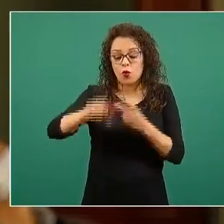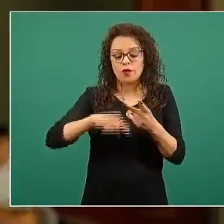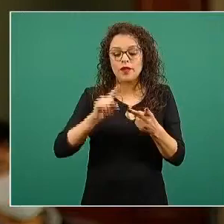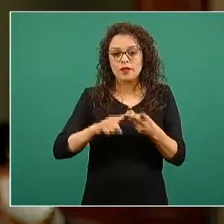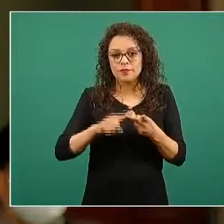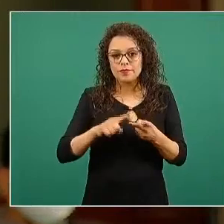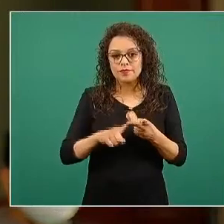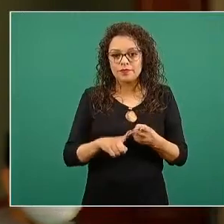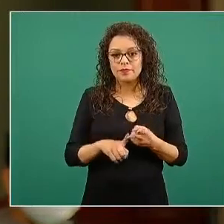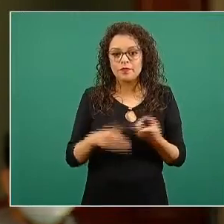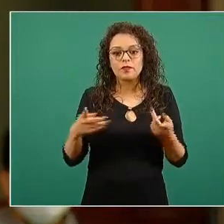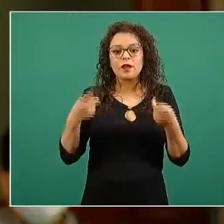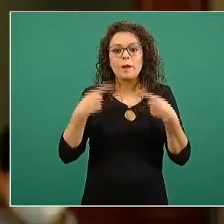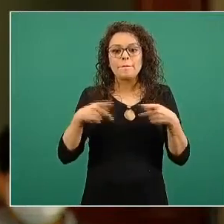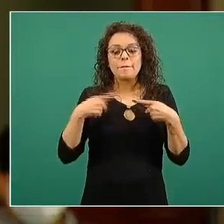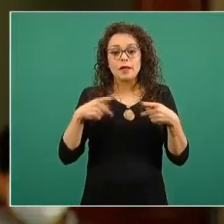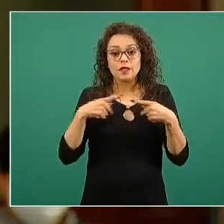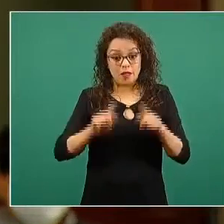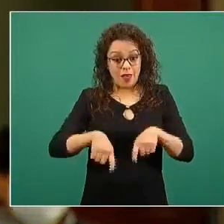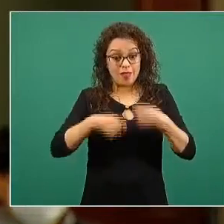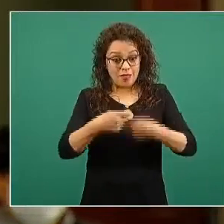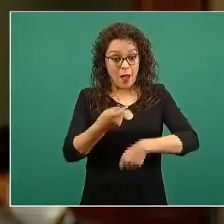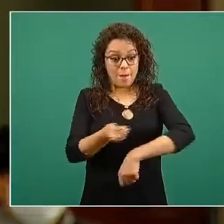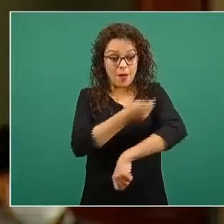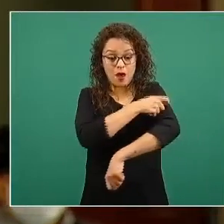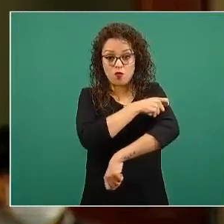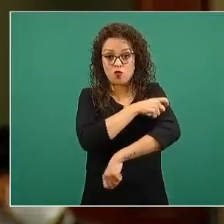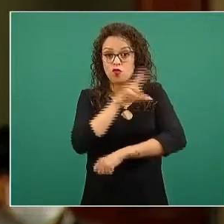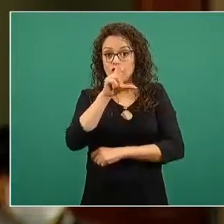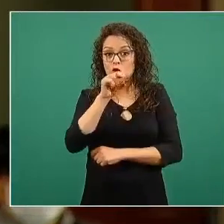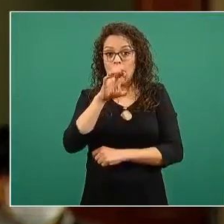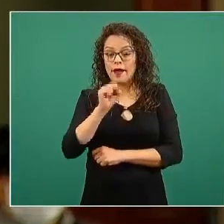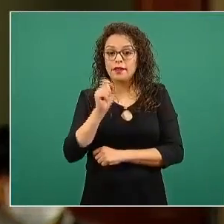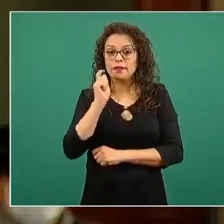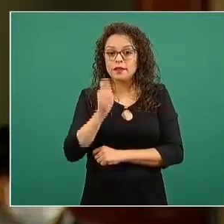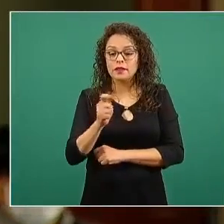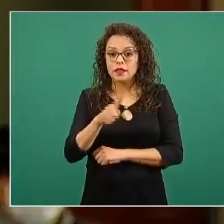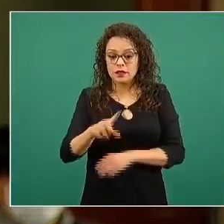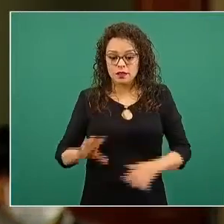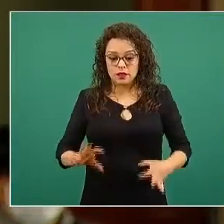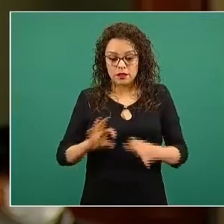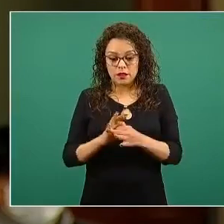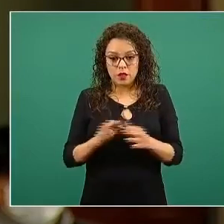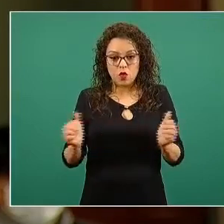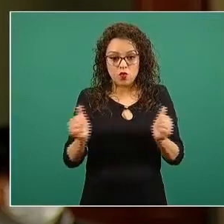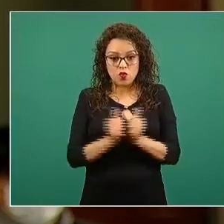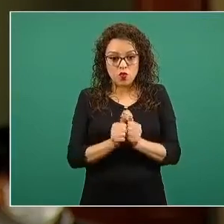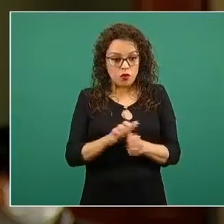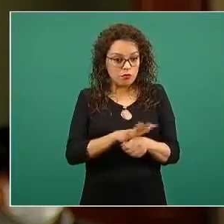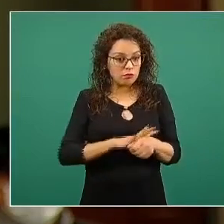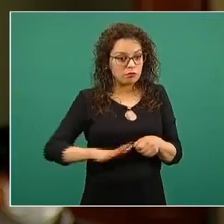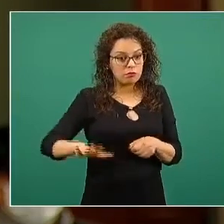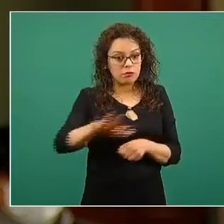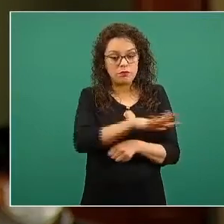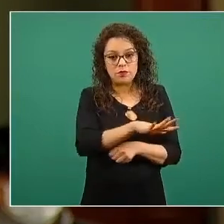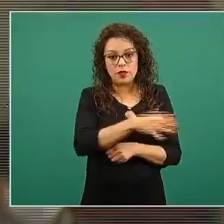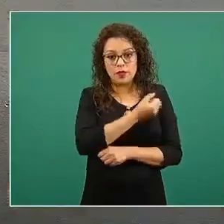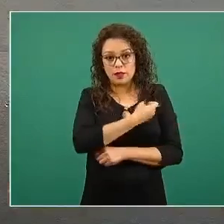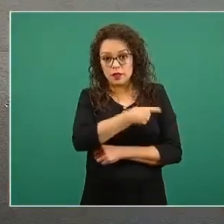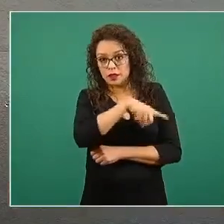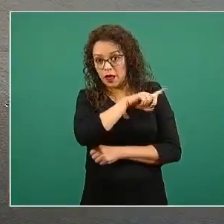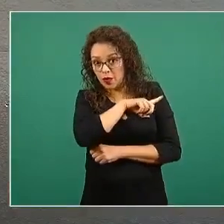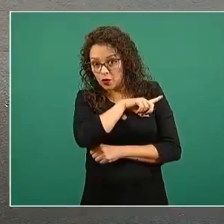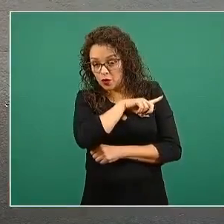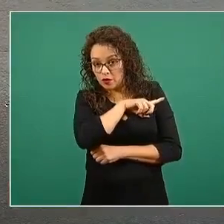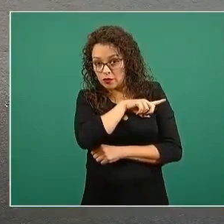personas que reciban vacuna que no pertenezcan al sector salud, ¿incurren en alguna responsabilidad si se